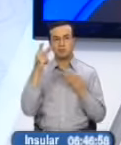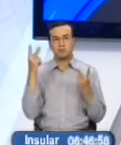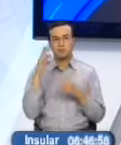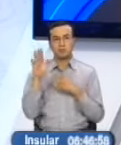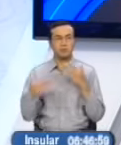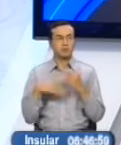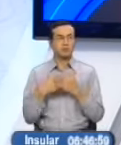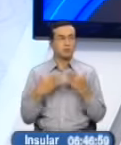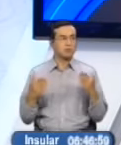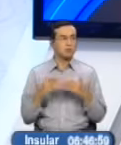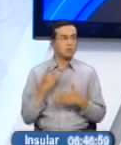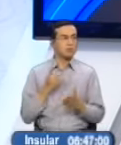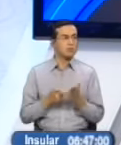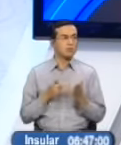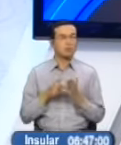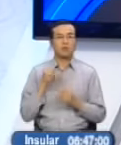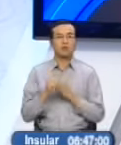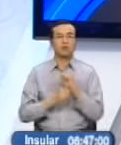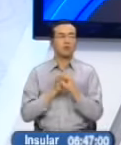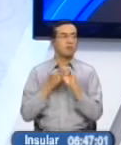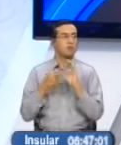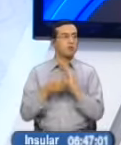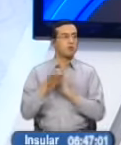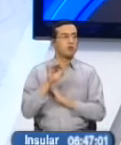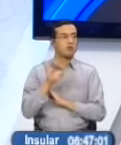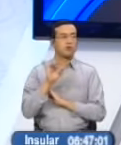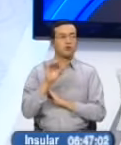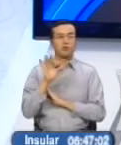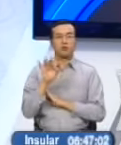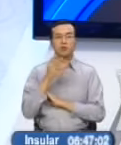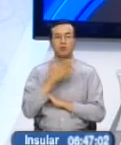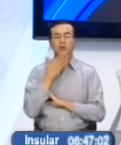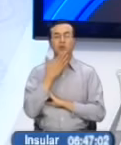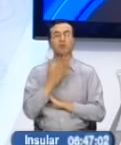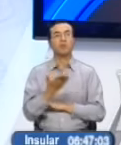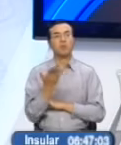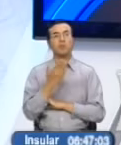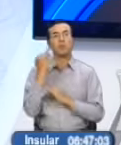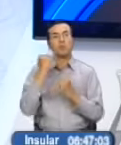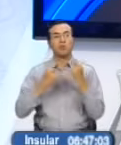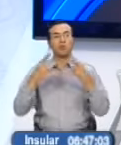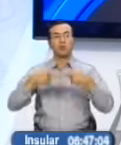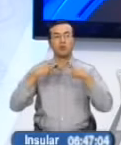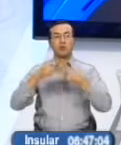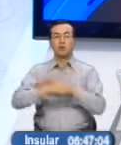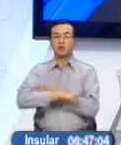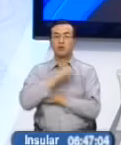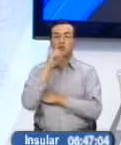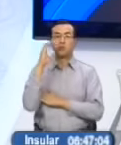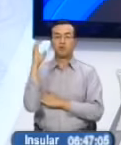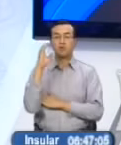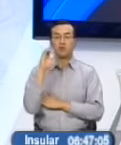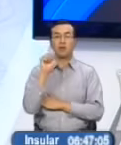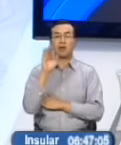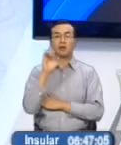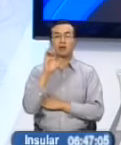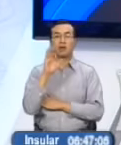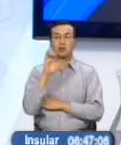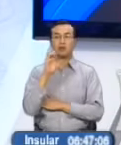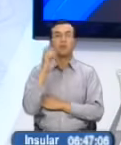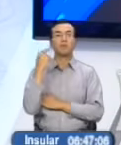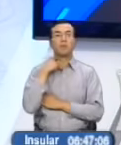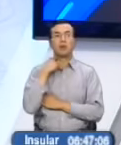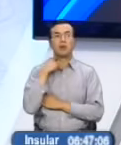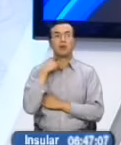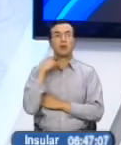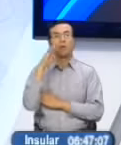historia, en lo que sucedió en 1989, 1995, la primera final en aquel año que la ganó el conjunto de Atlético Nacional y la segunda que la perdió frente